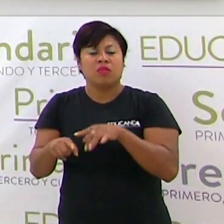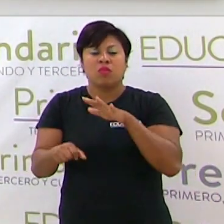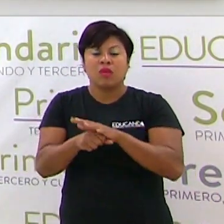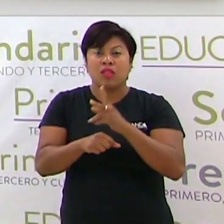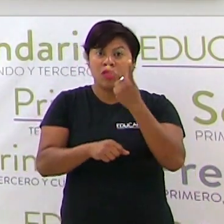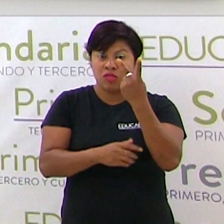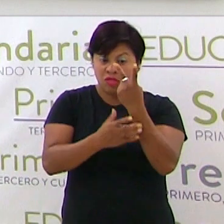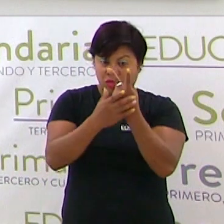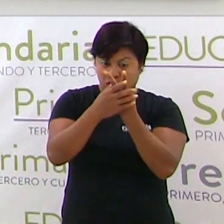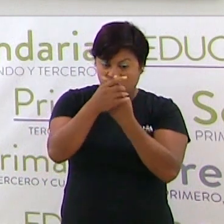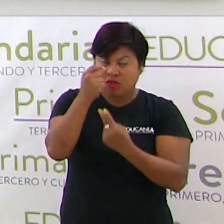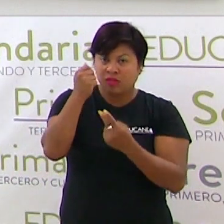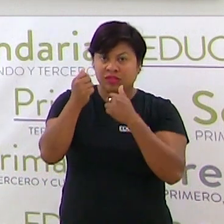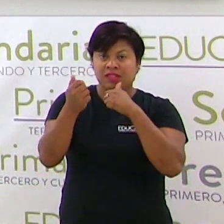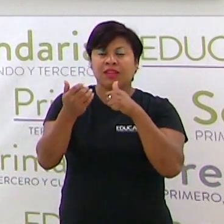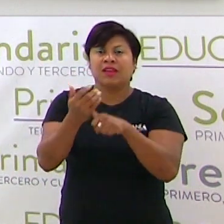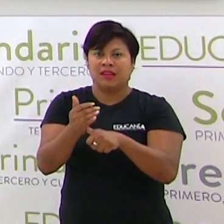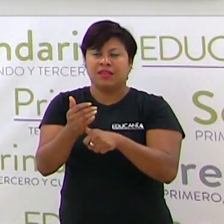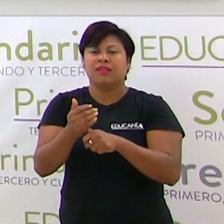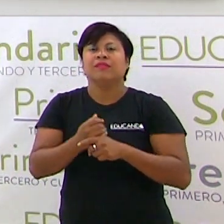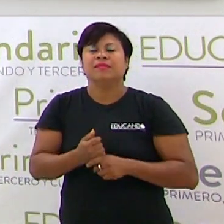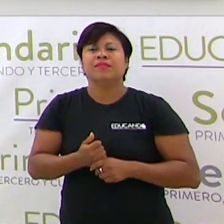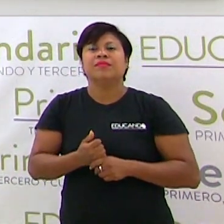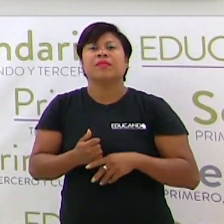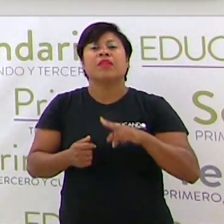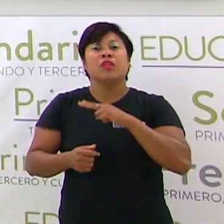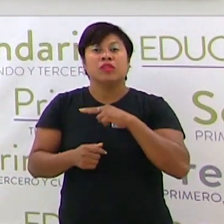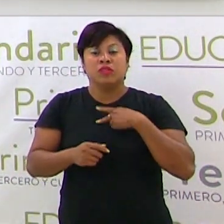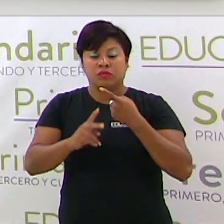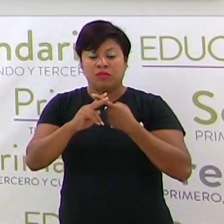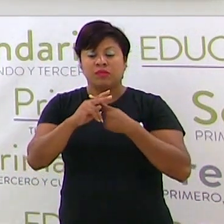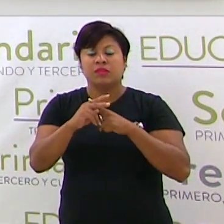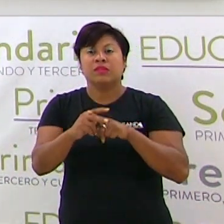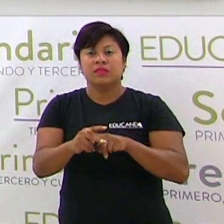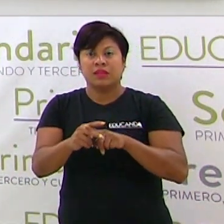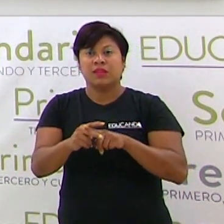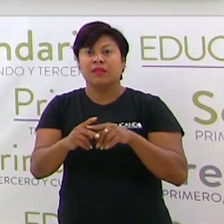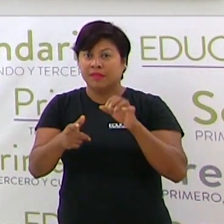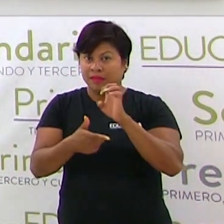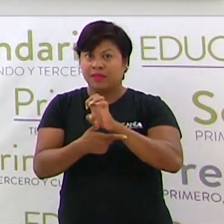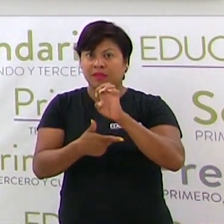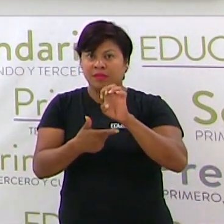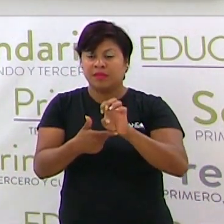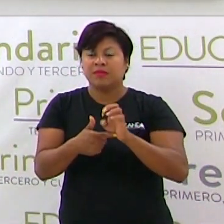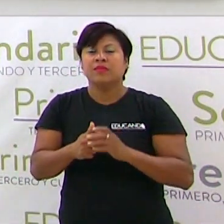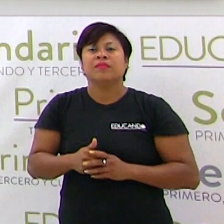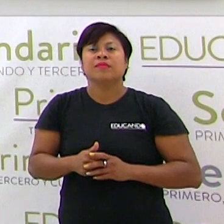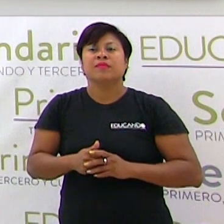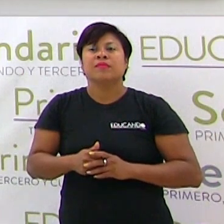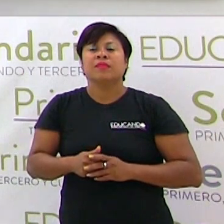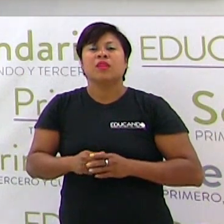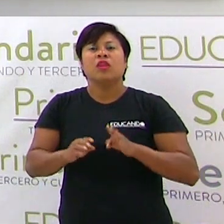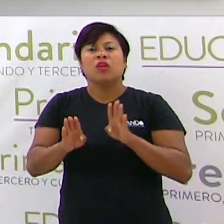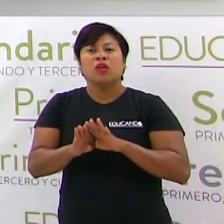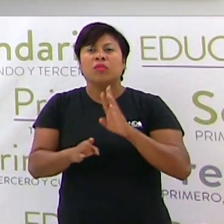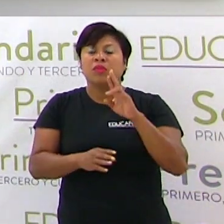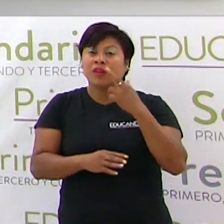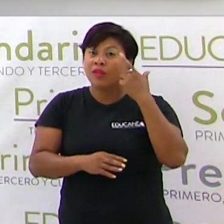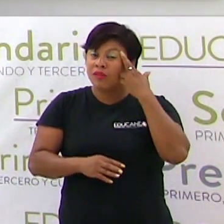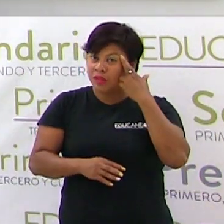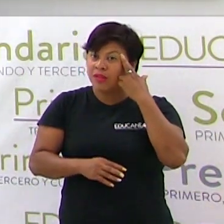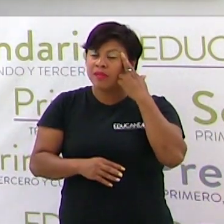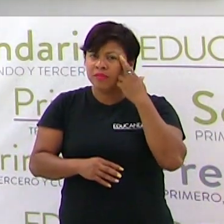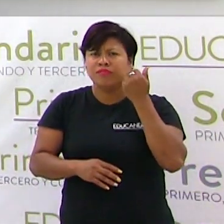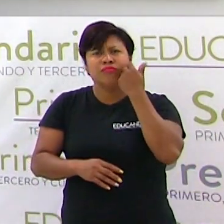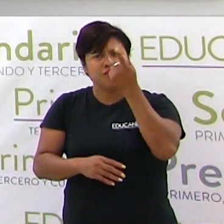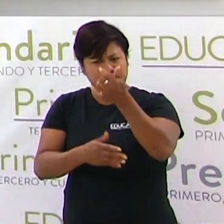dos tipos de cartas? Vamos a iniciar entonces por recordar. Quiero que